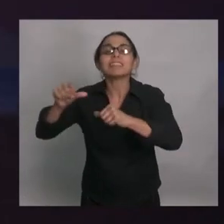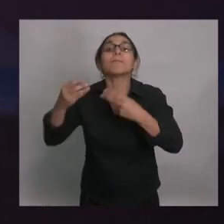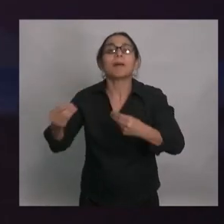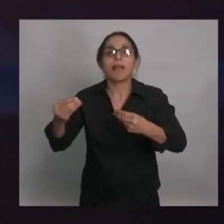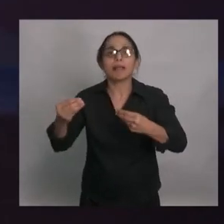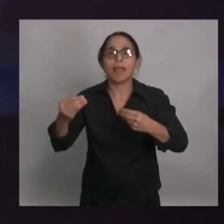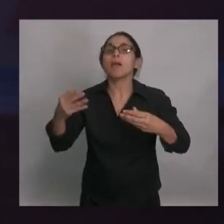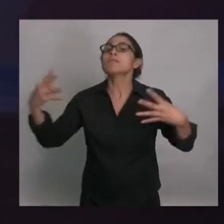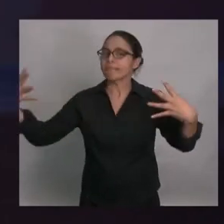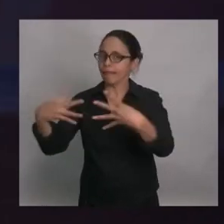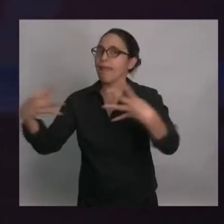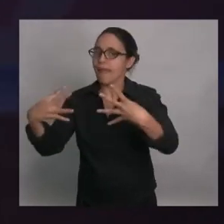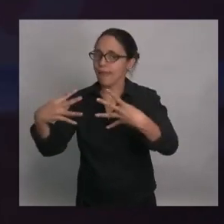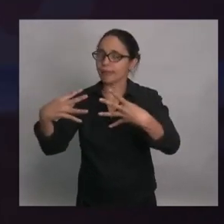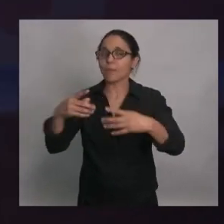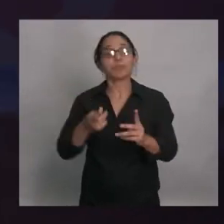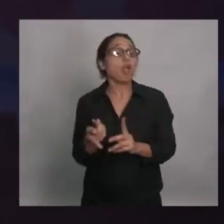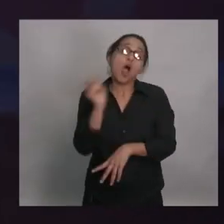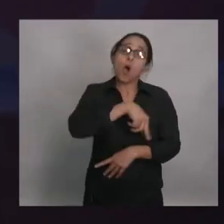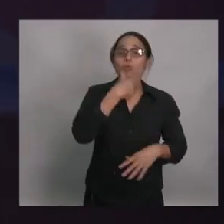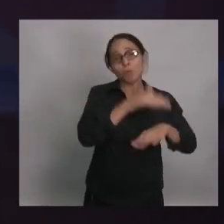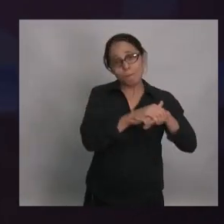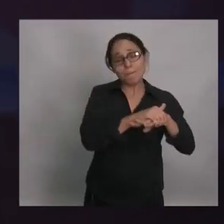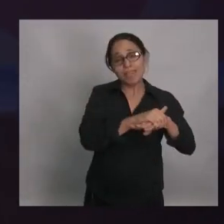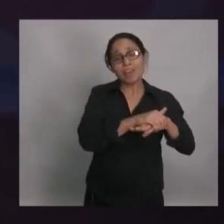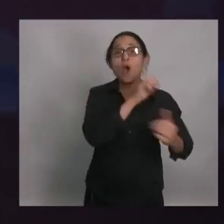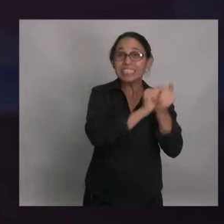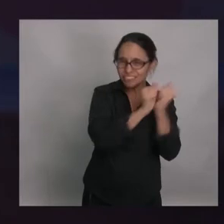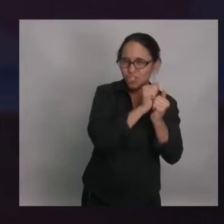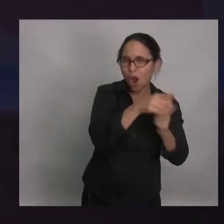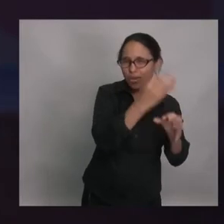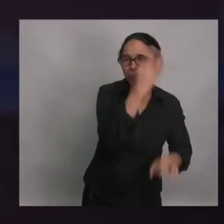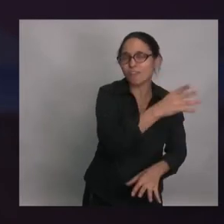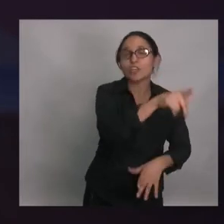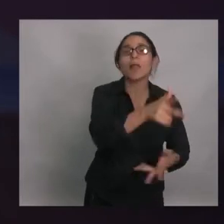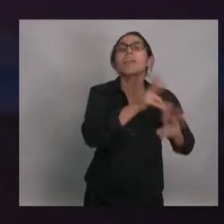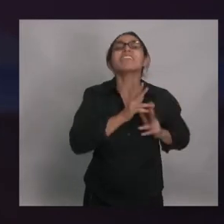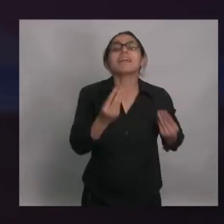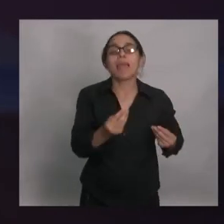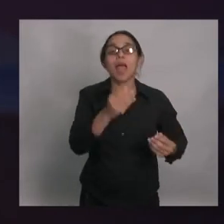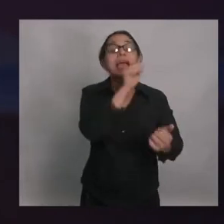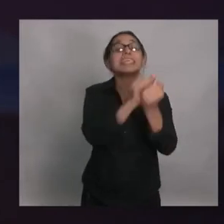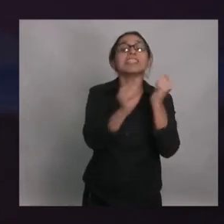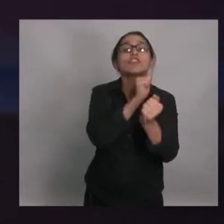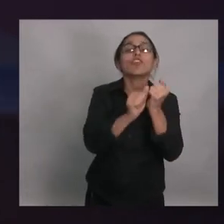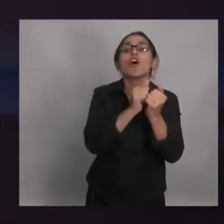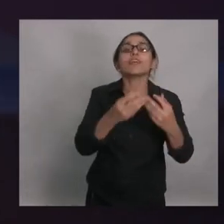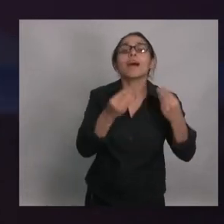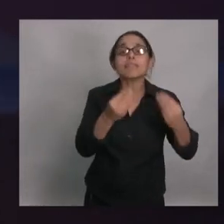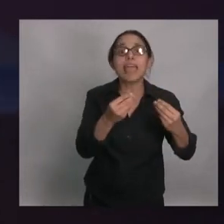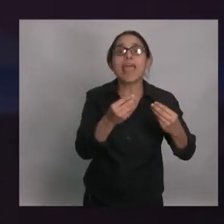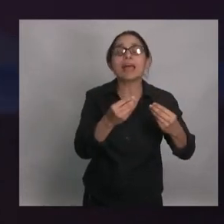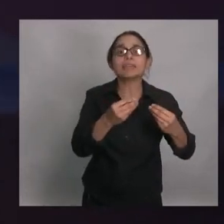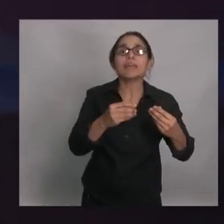historiador decía la historia es una ciencia que sirve para hacer las fuerzas armadas los